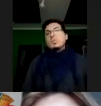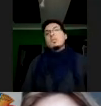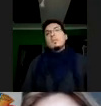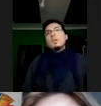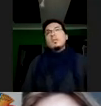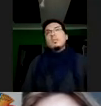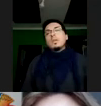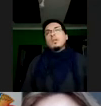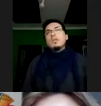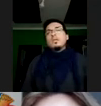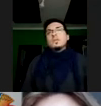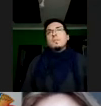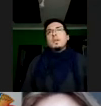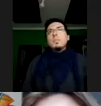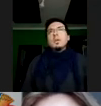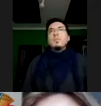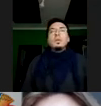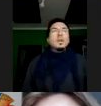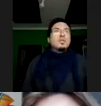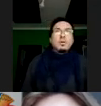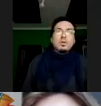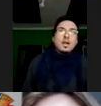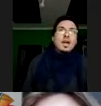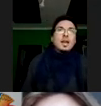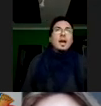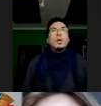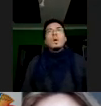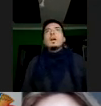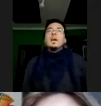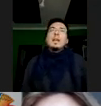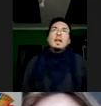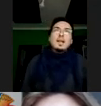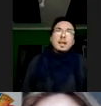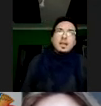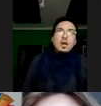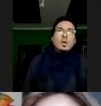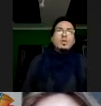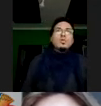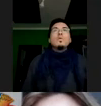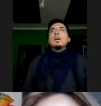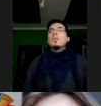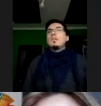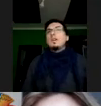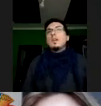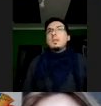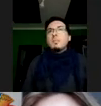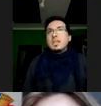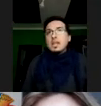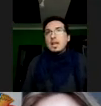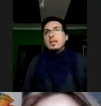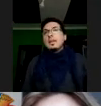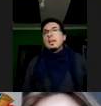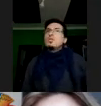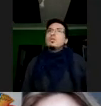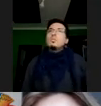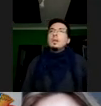como ustedes lo están viendo, en donde se explica, por ejemplo, la dirección por donde cae el agua, las canaletas de agua lluvia, nos detalla también el material